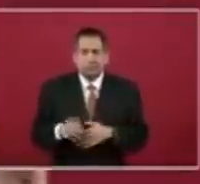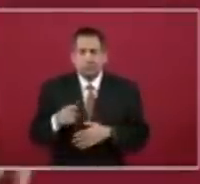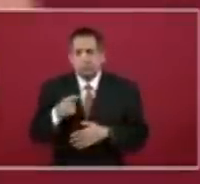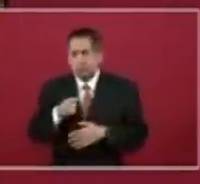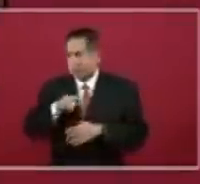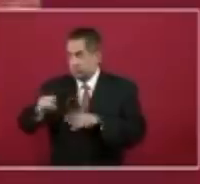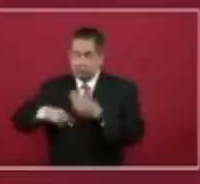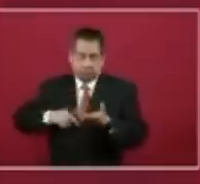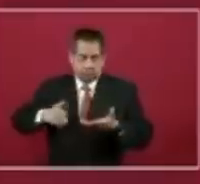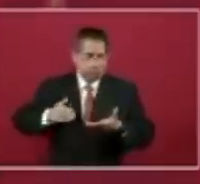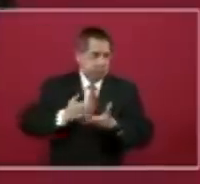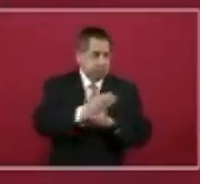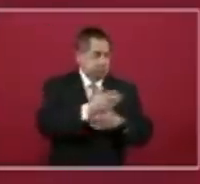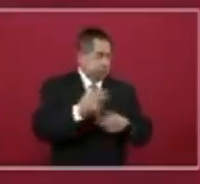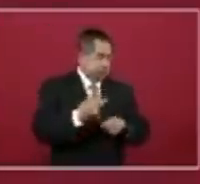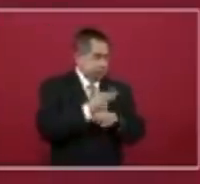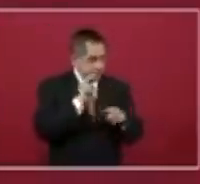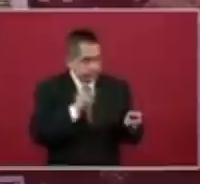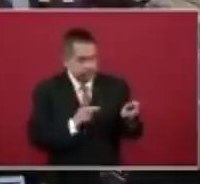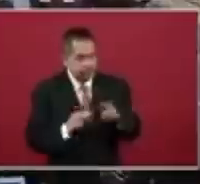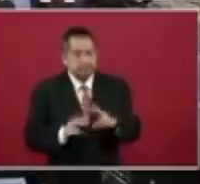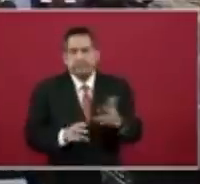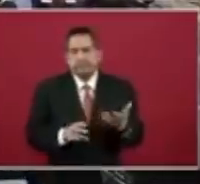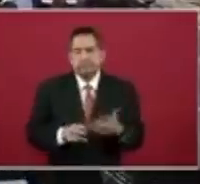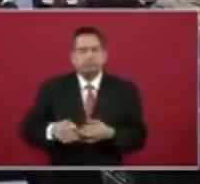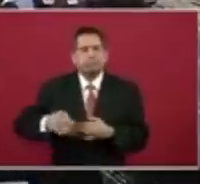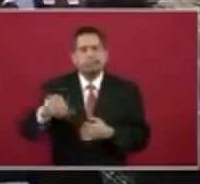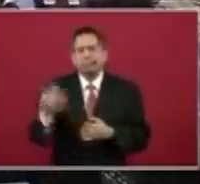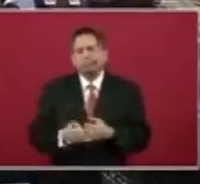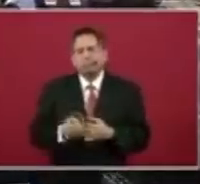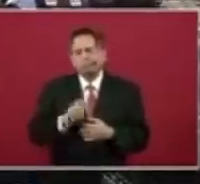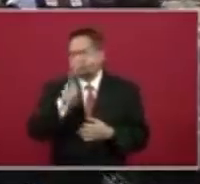nos metemos a ver el asunto, pues se confirma.